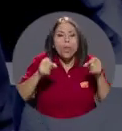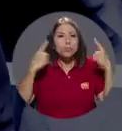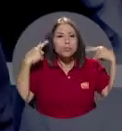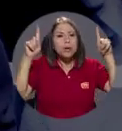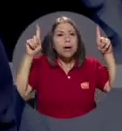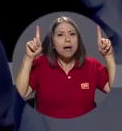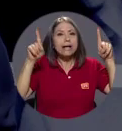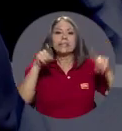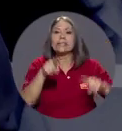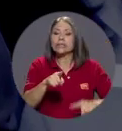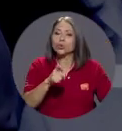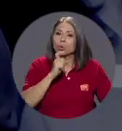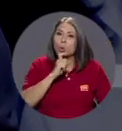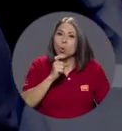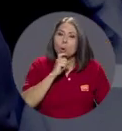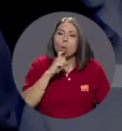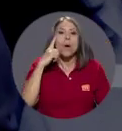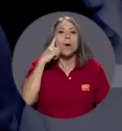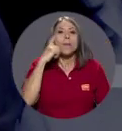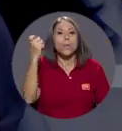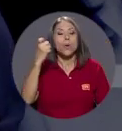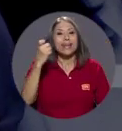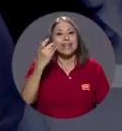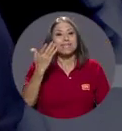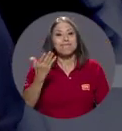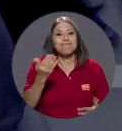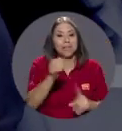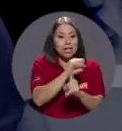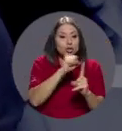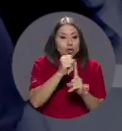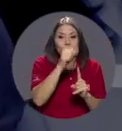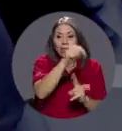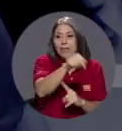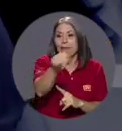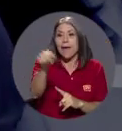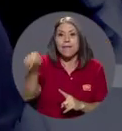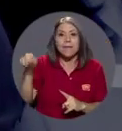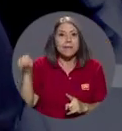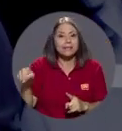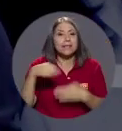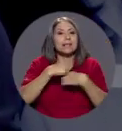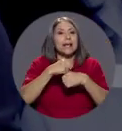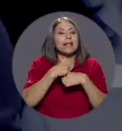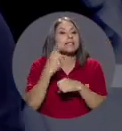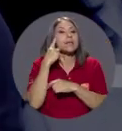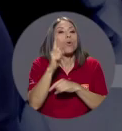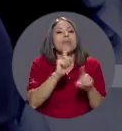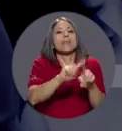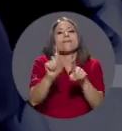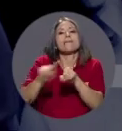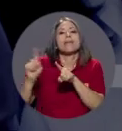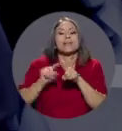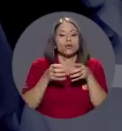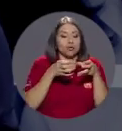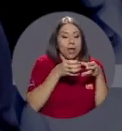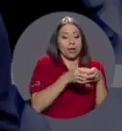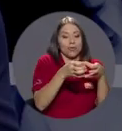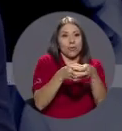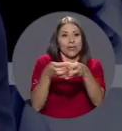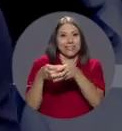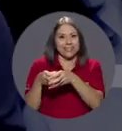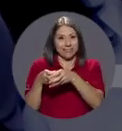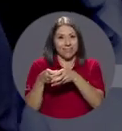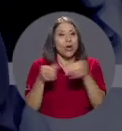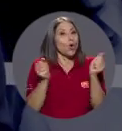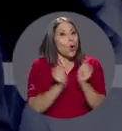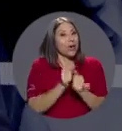llevamos a la realidad? Es complejo, porque las sociedades están hechas por diversos actores, actores que